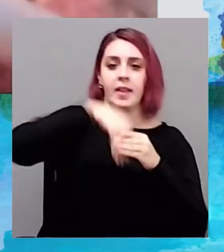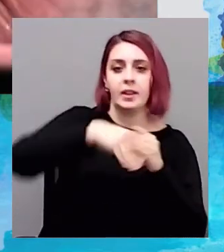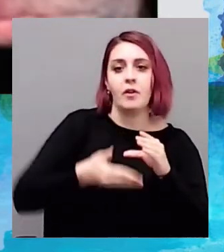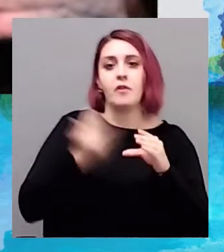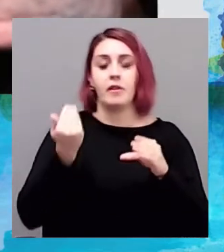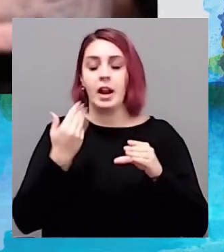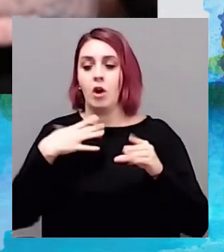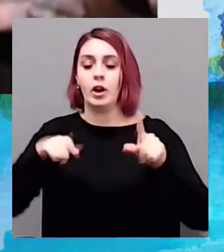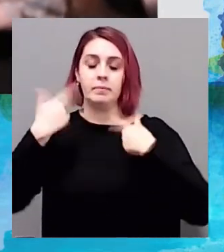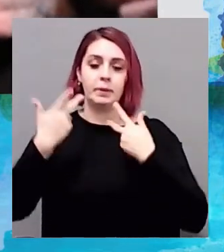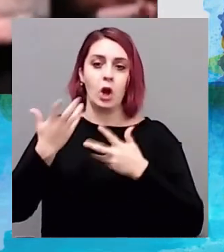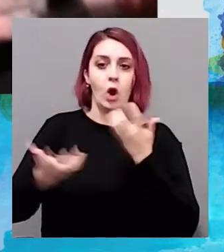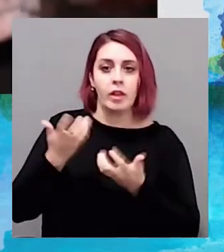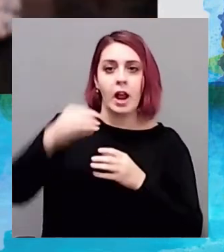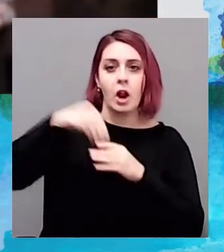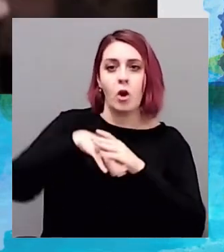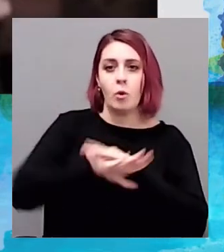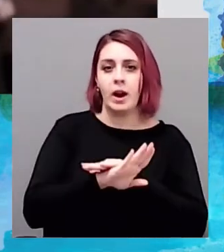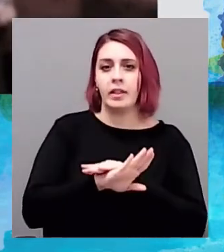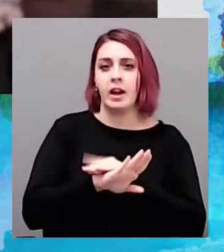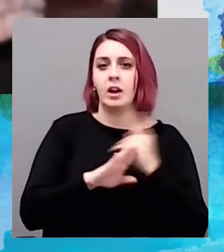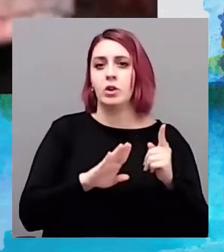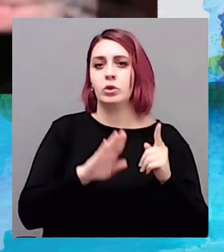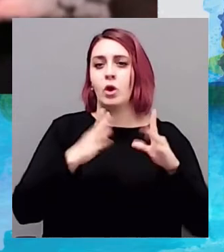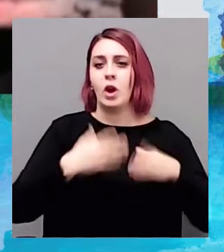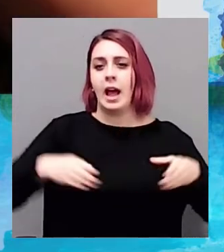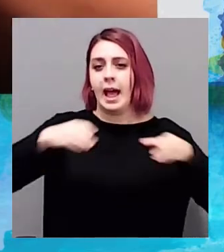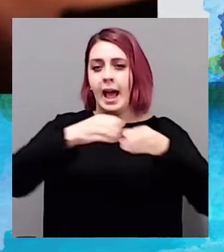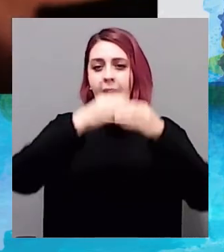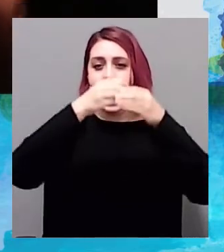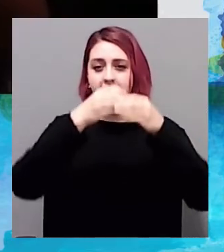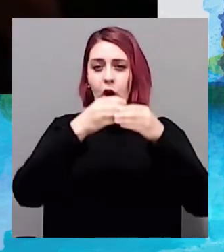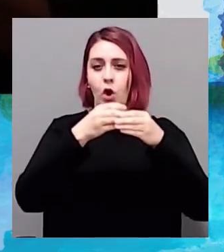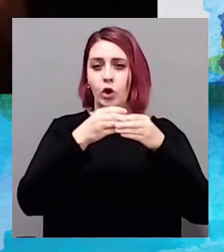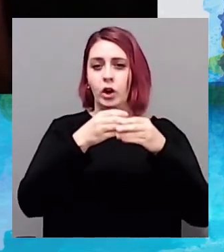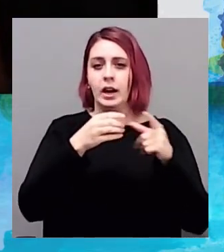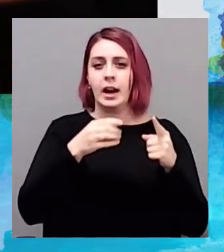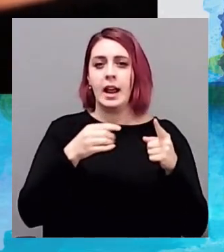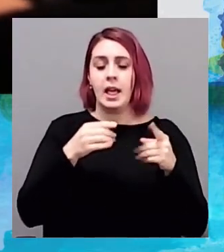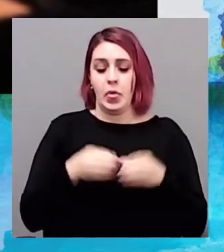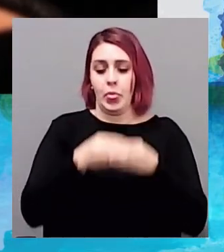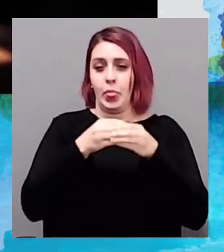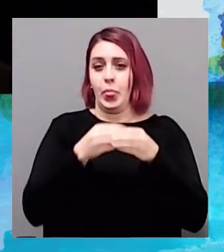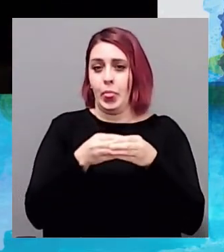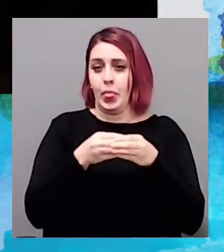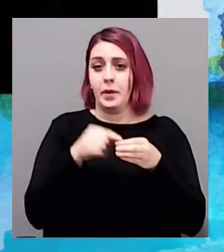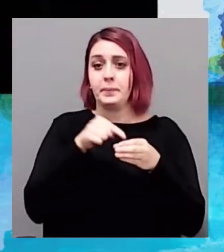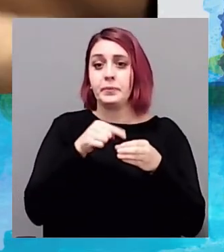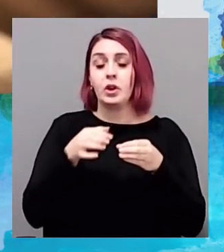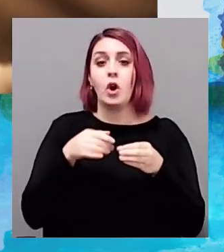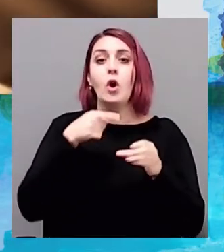poder almacenar. El siguiente es una botella o un jarro, como una especie de jarrón, que la boca es estrecha y sirve para que no